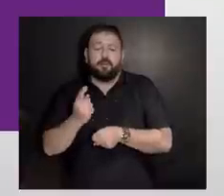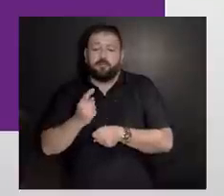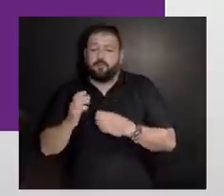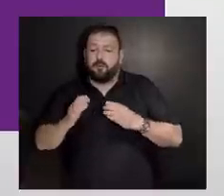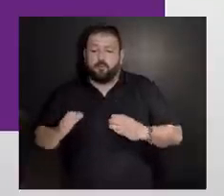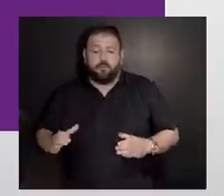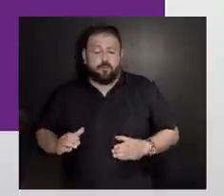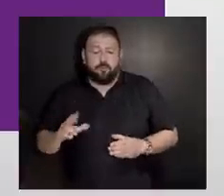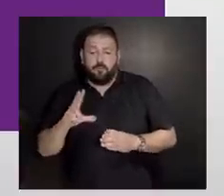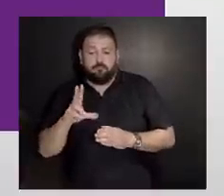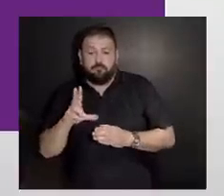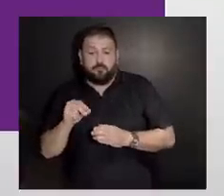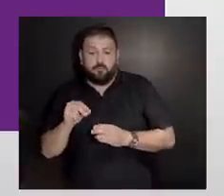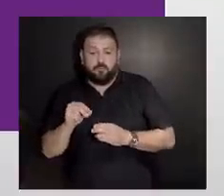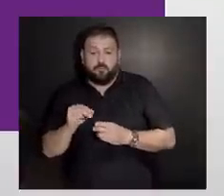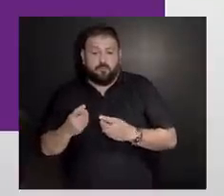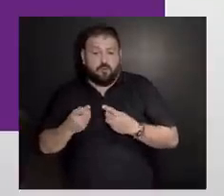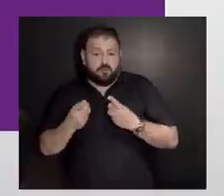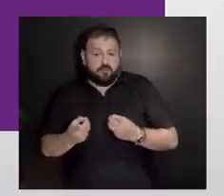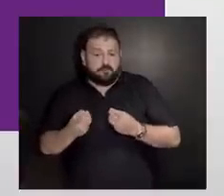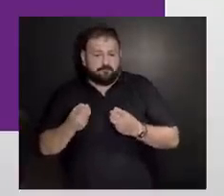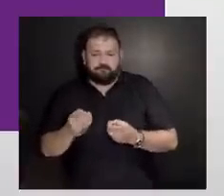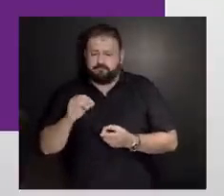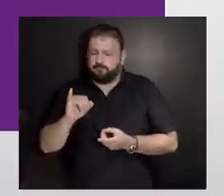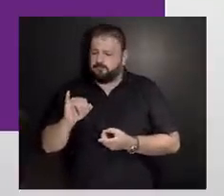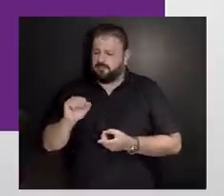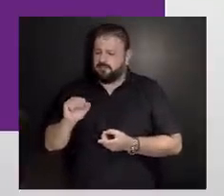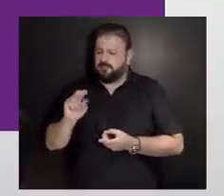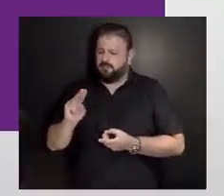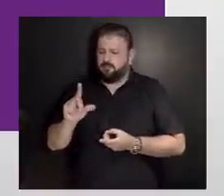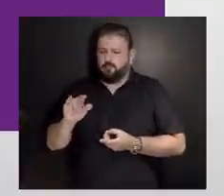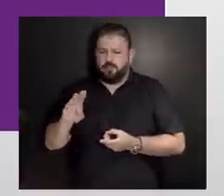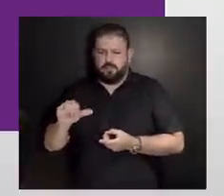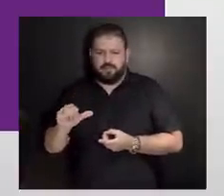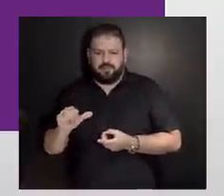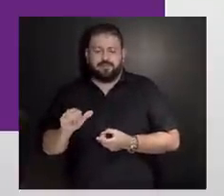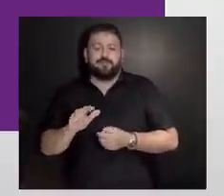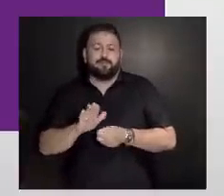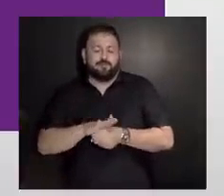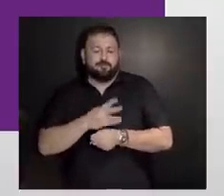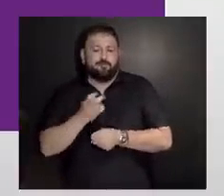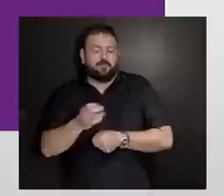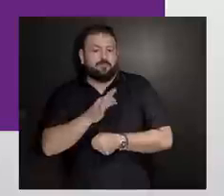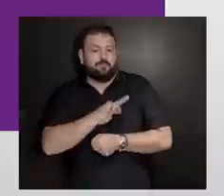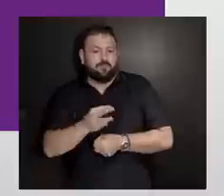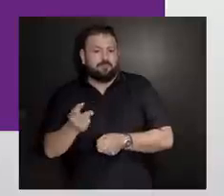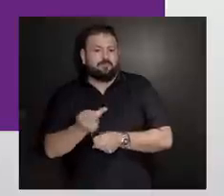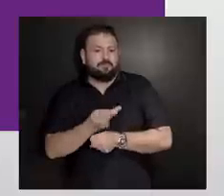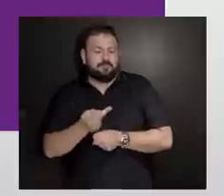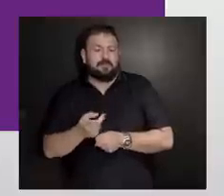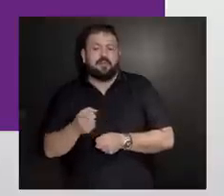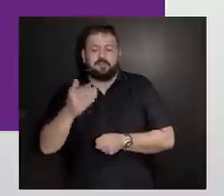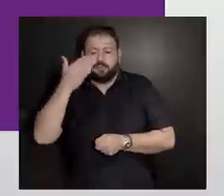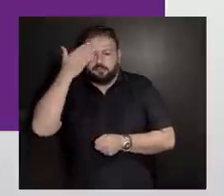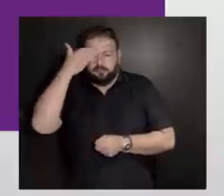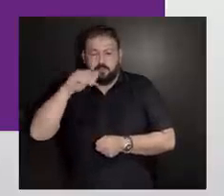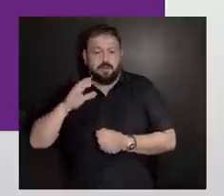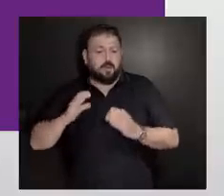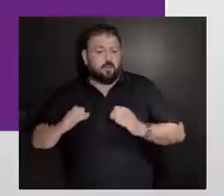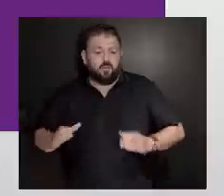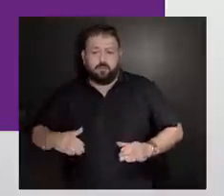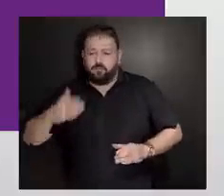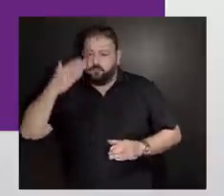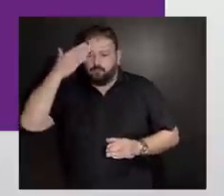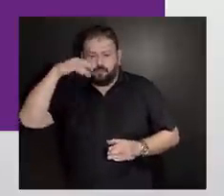no produce insulina, lo que hace es que no puede captar la glucosa como fuente de energía. Nuestro cuerpo es muy sabio. Si no la puede